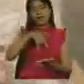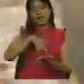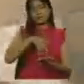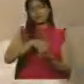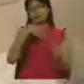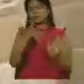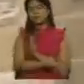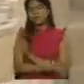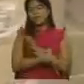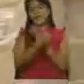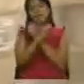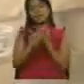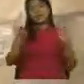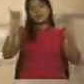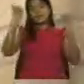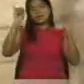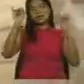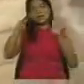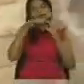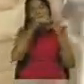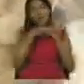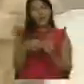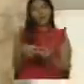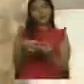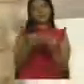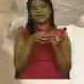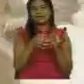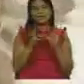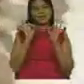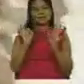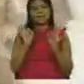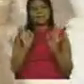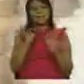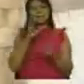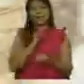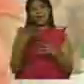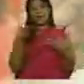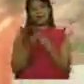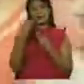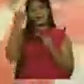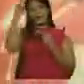tenemos es independencia y soberanía, que es precisamente lo que tendremos con el comandante Chávez. Carlos.